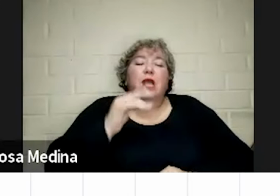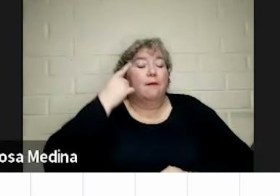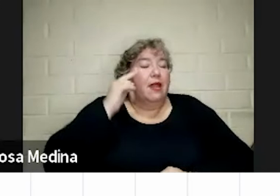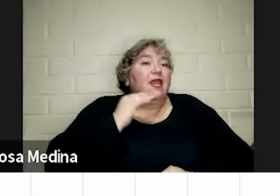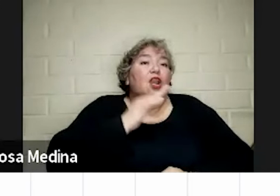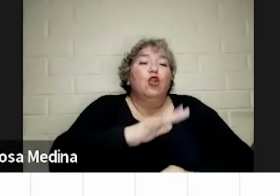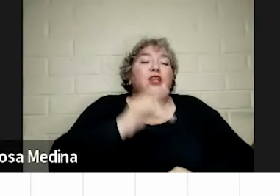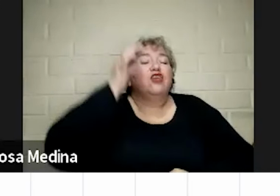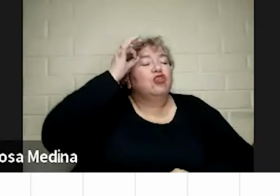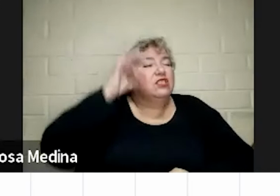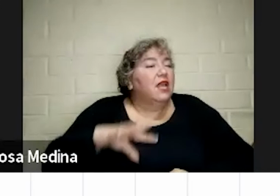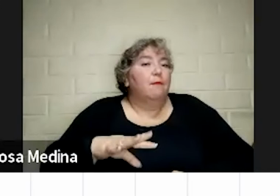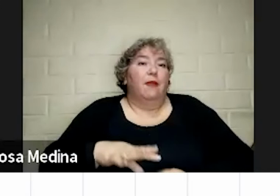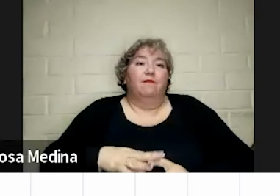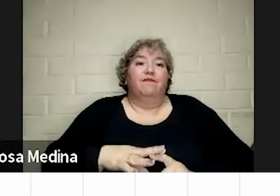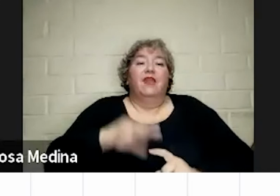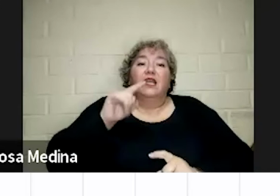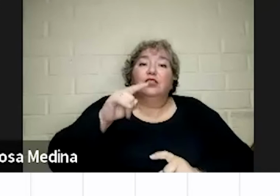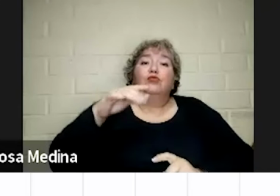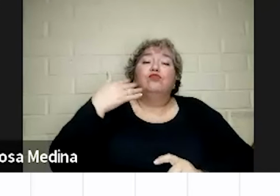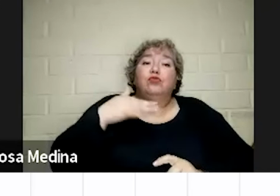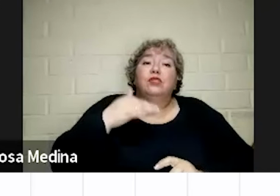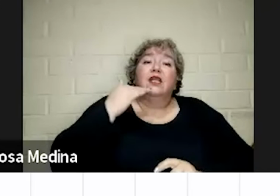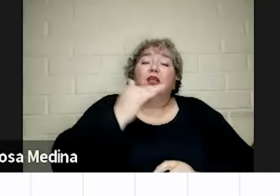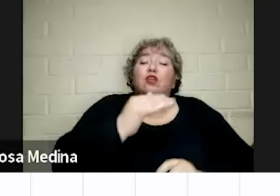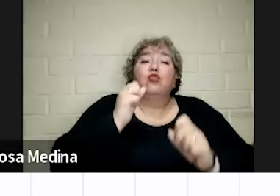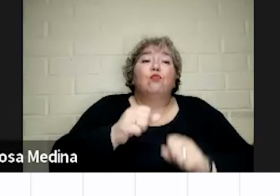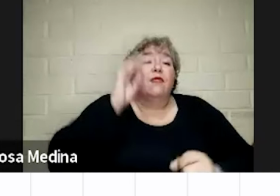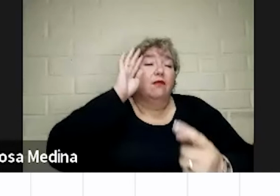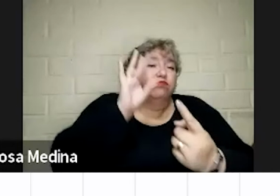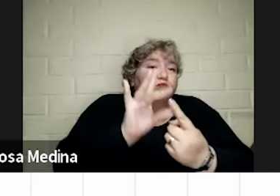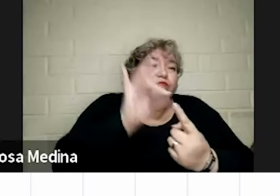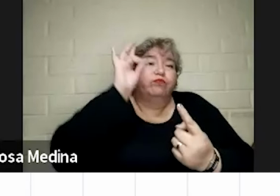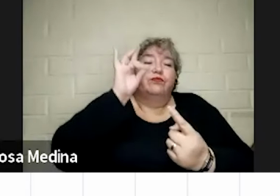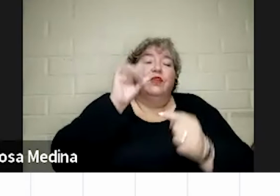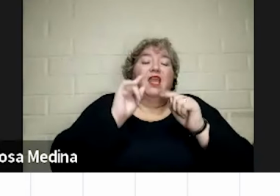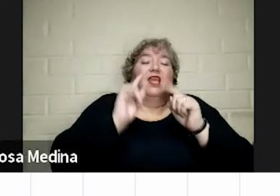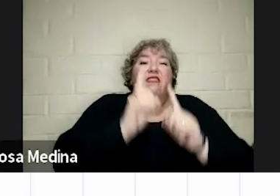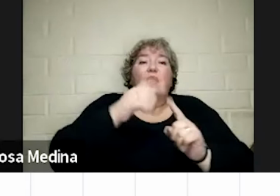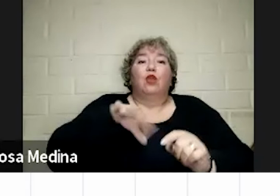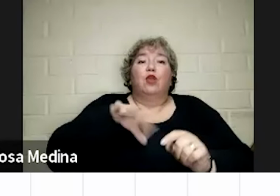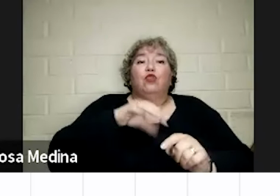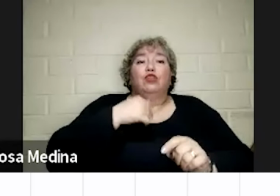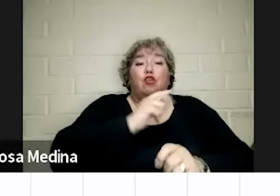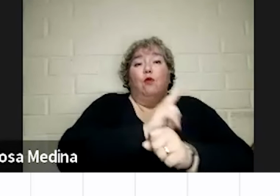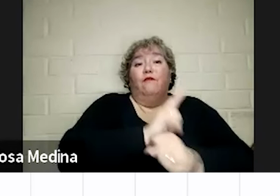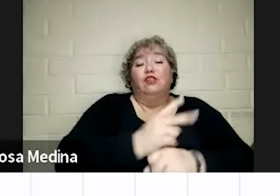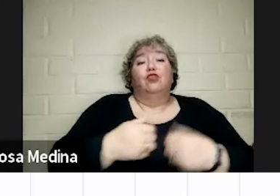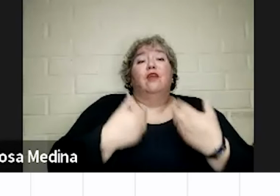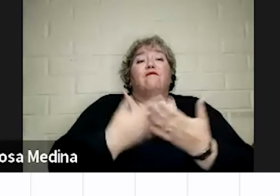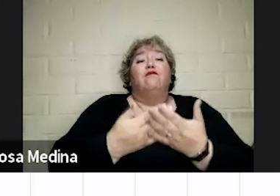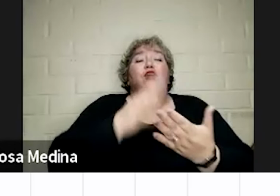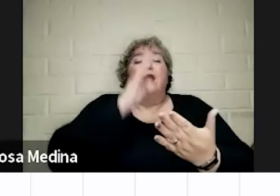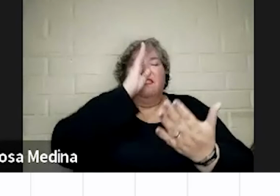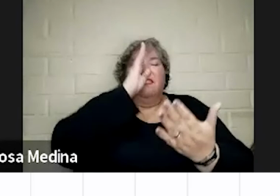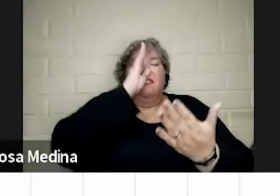sirve. Es importante que los niños sean capaces de identificar cada elemento que yo como profesora voy a decidir a trabajar. Hay muchos